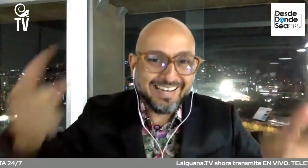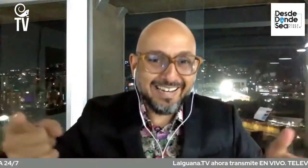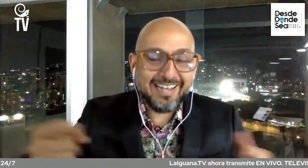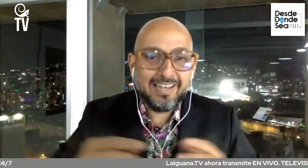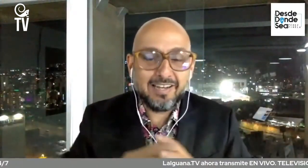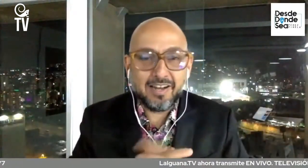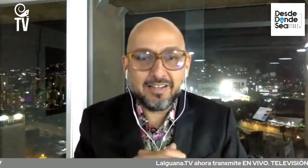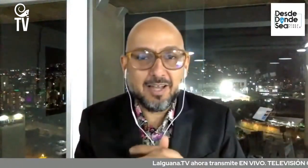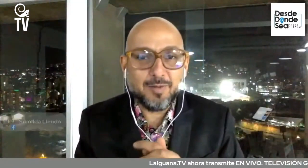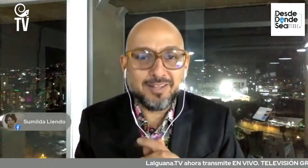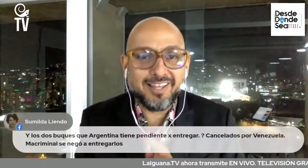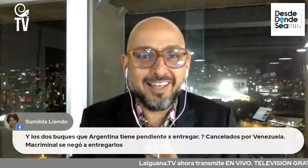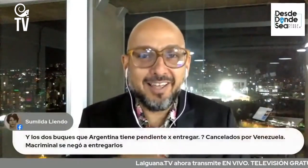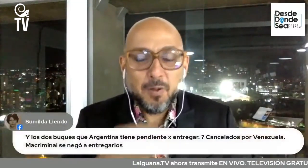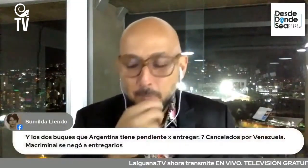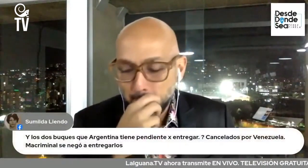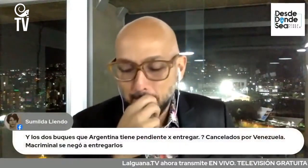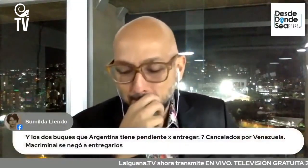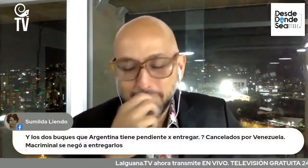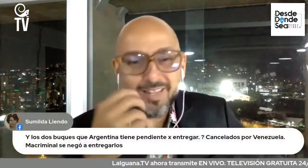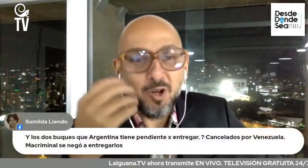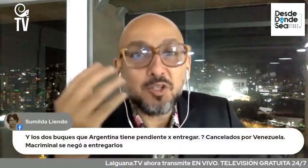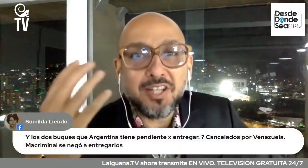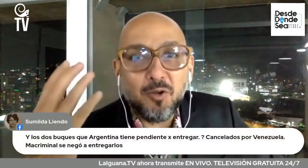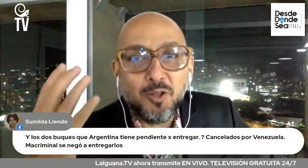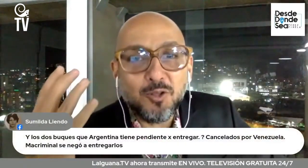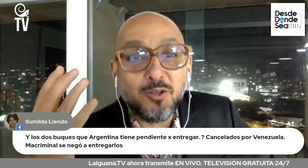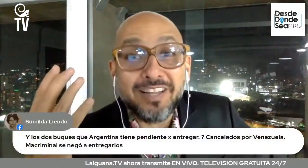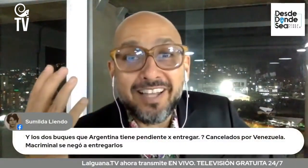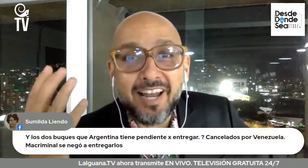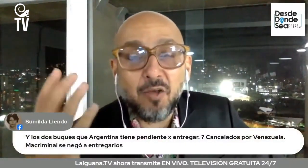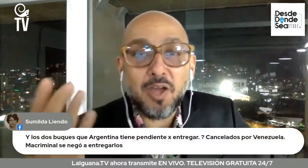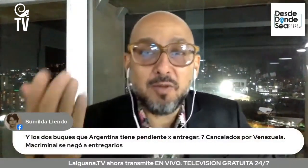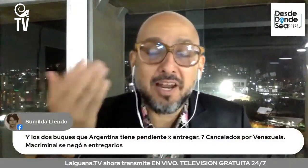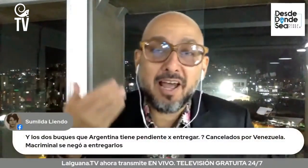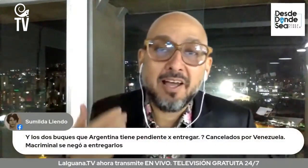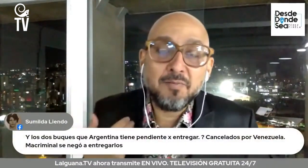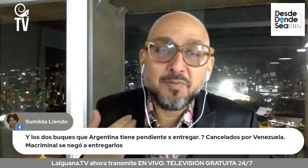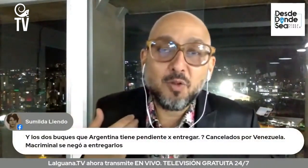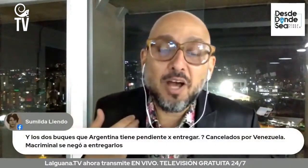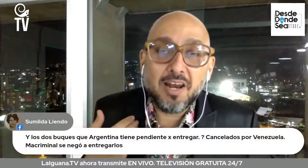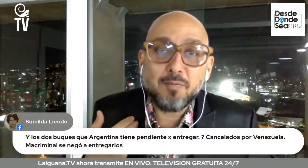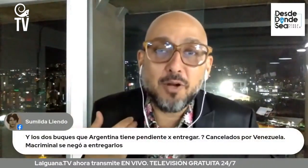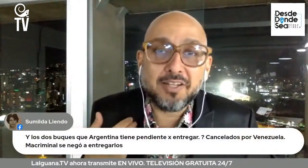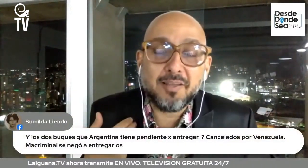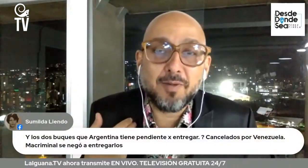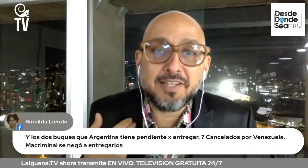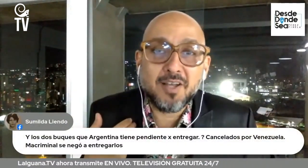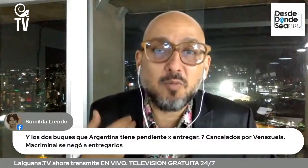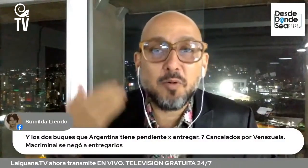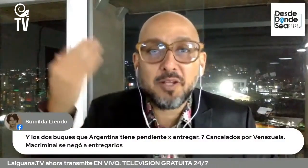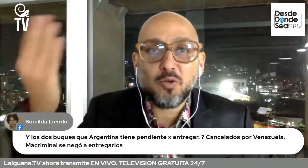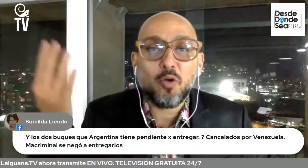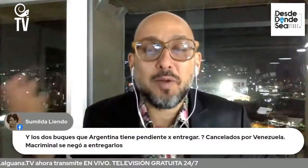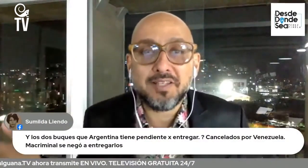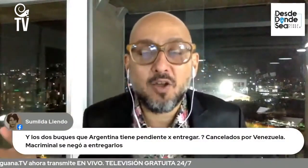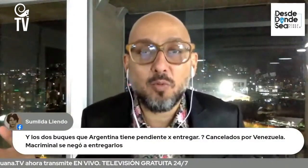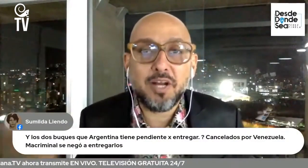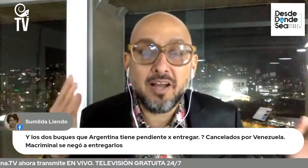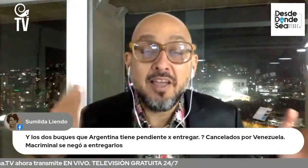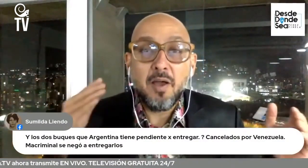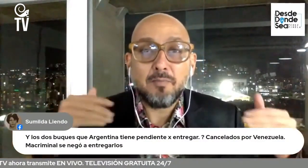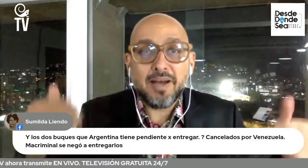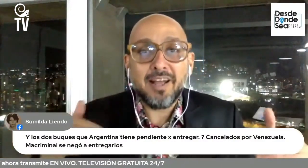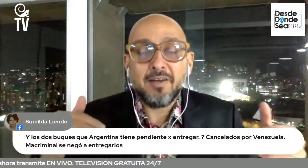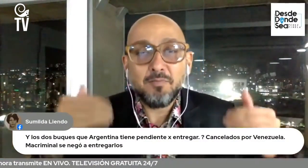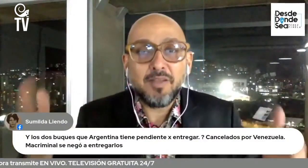ya energéticamente, los Estados Unidos son tan descarados que vienen a tocar la puerta de países como Venezuela o países